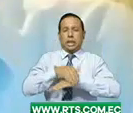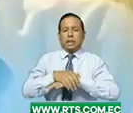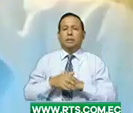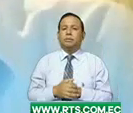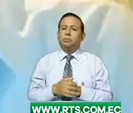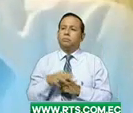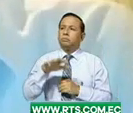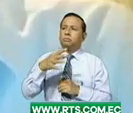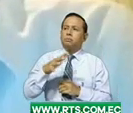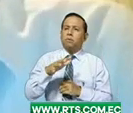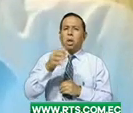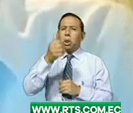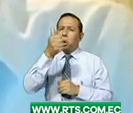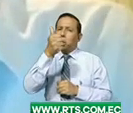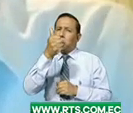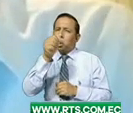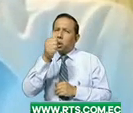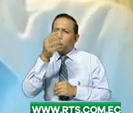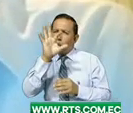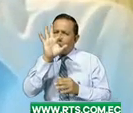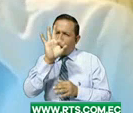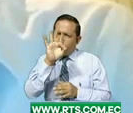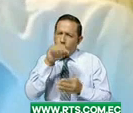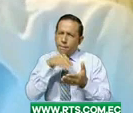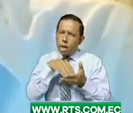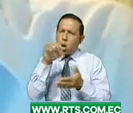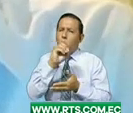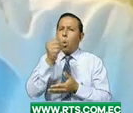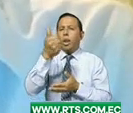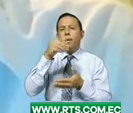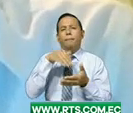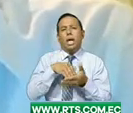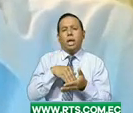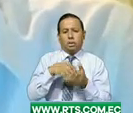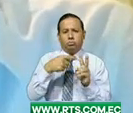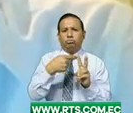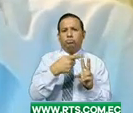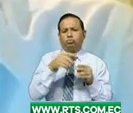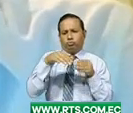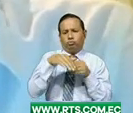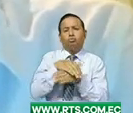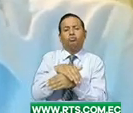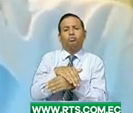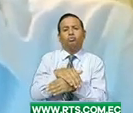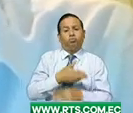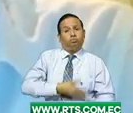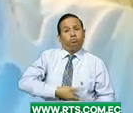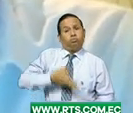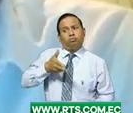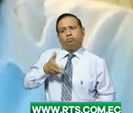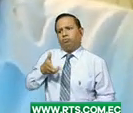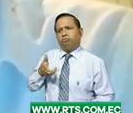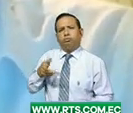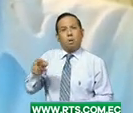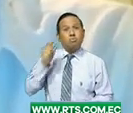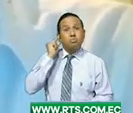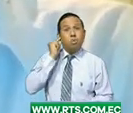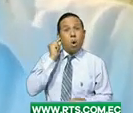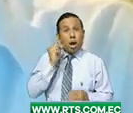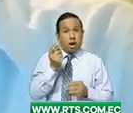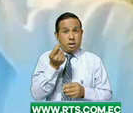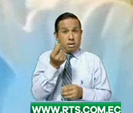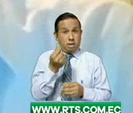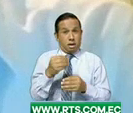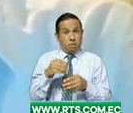entre $9,000 y $10,000 el día de hoy hemos sufrido este robo. Ingresaron, se bajaron armados y le pidieron a la cajera